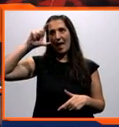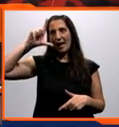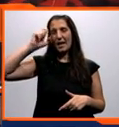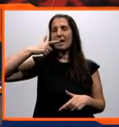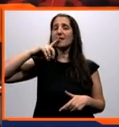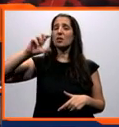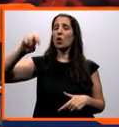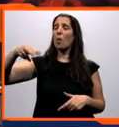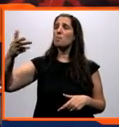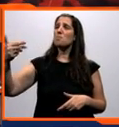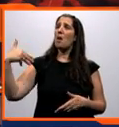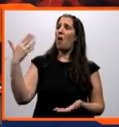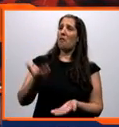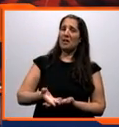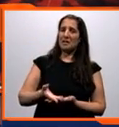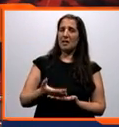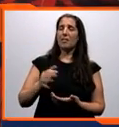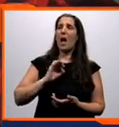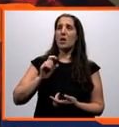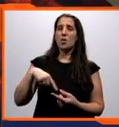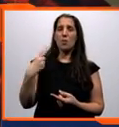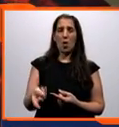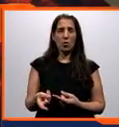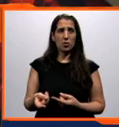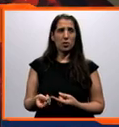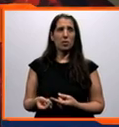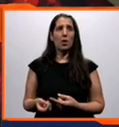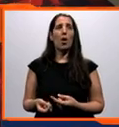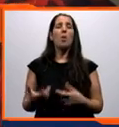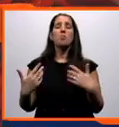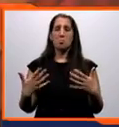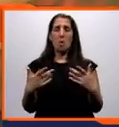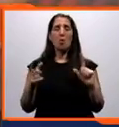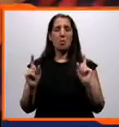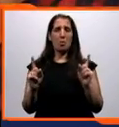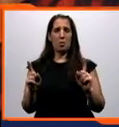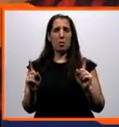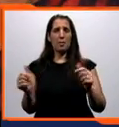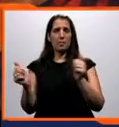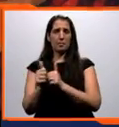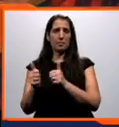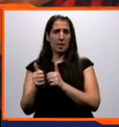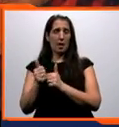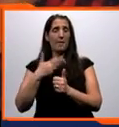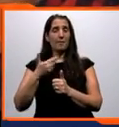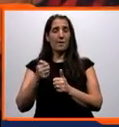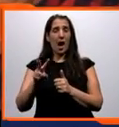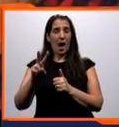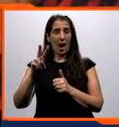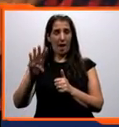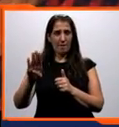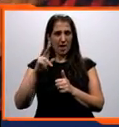ofrece para el año siguiente seguir de segundo de Teo Fabi faltaba un año